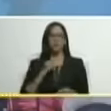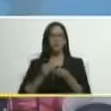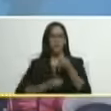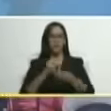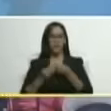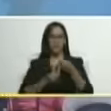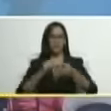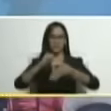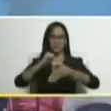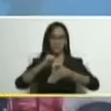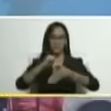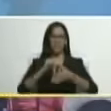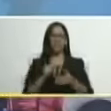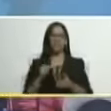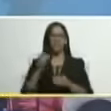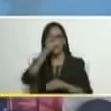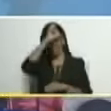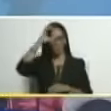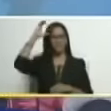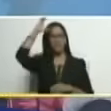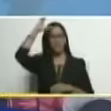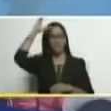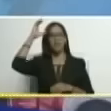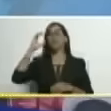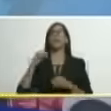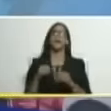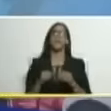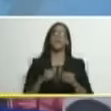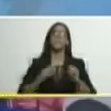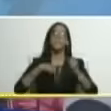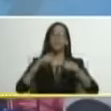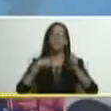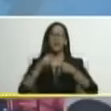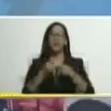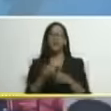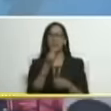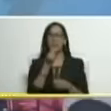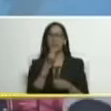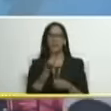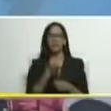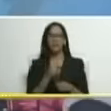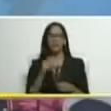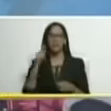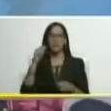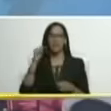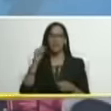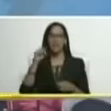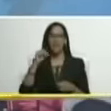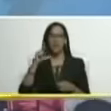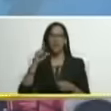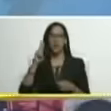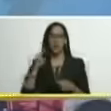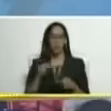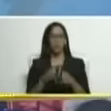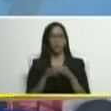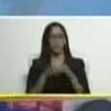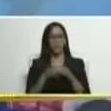una potencia exportadora de alimentos. Compañero Tran Lu Quan.